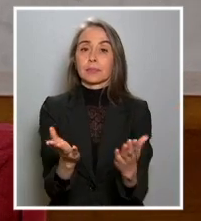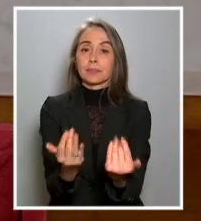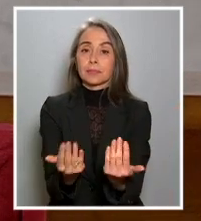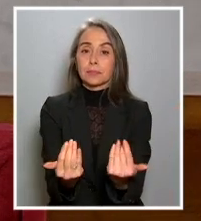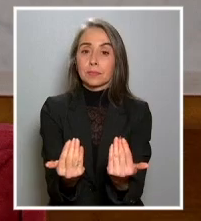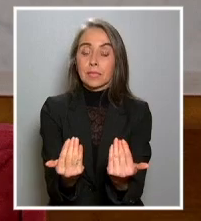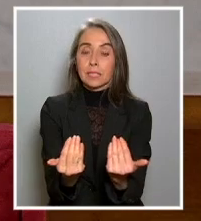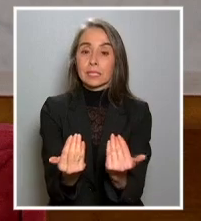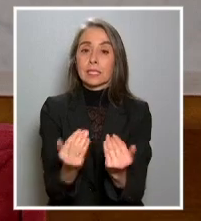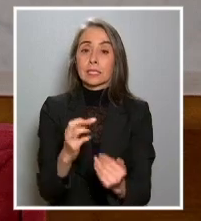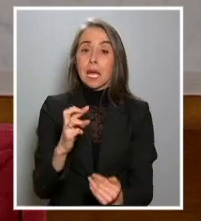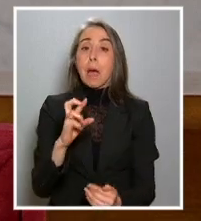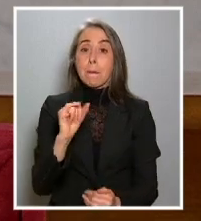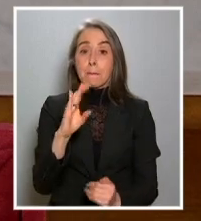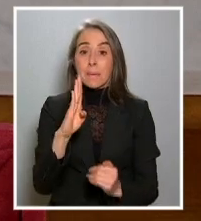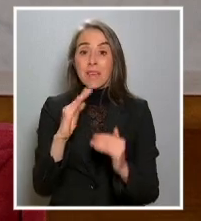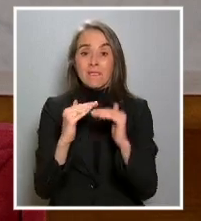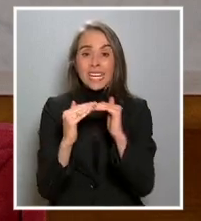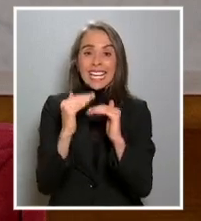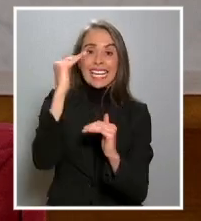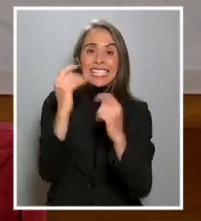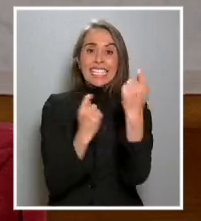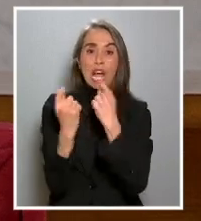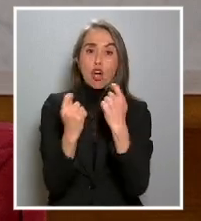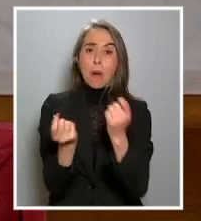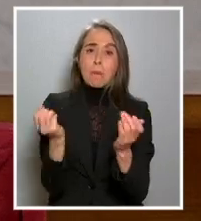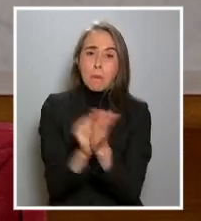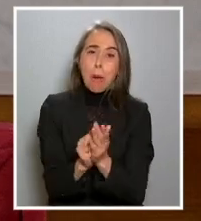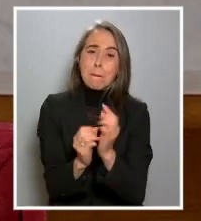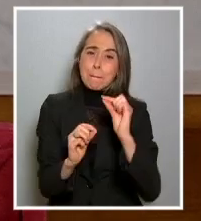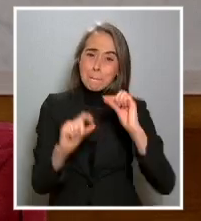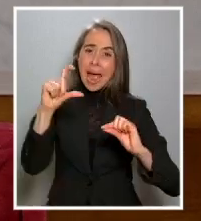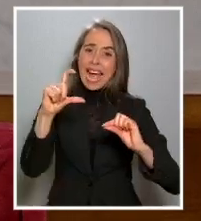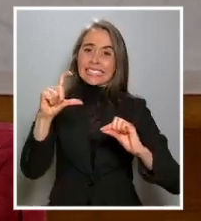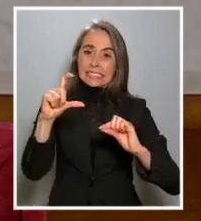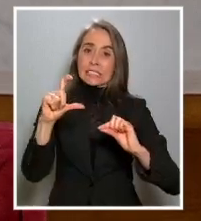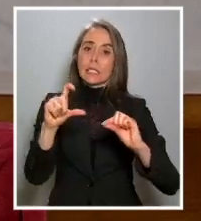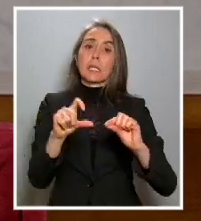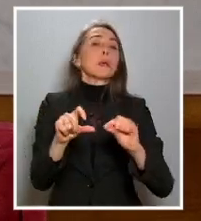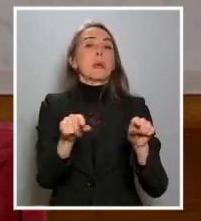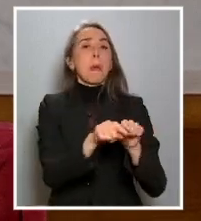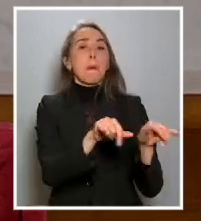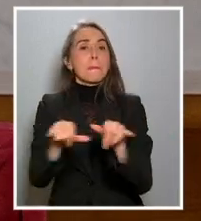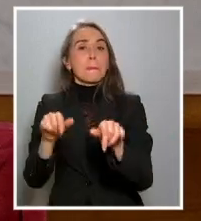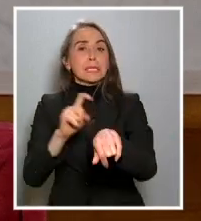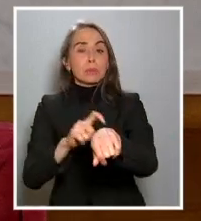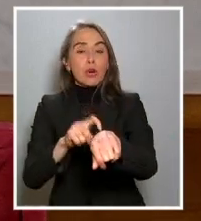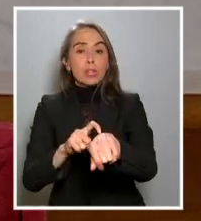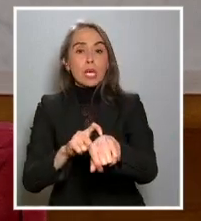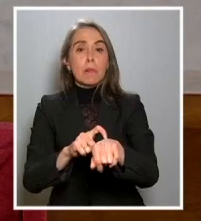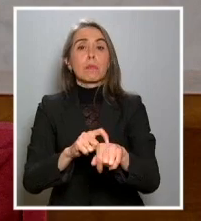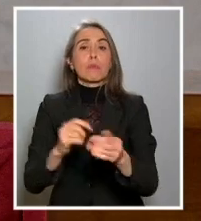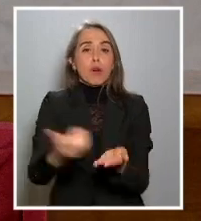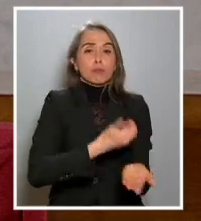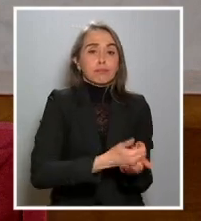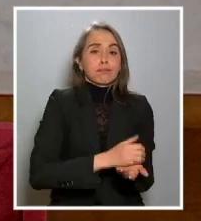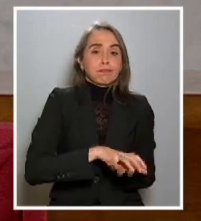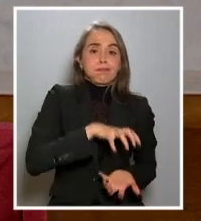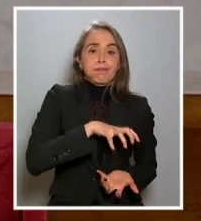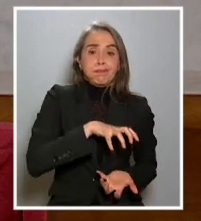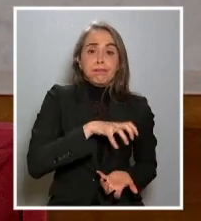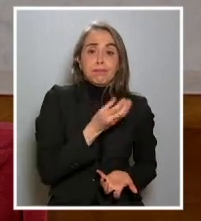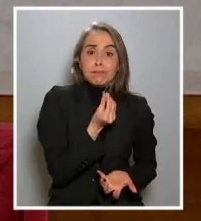necesita crecer y puede crecer más. Y al mismo tiempo puede distribuir su riqueza de manera más